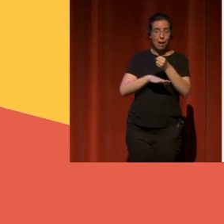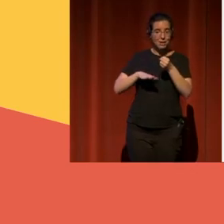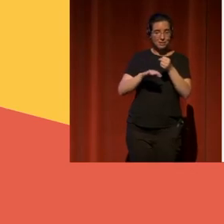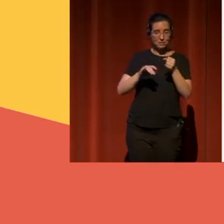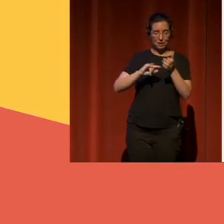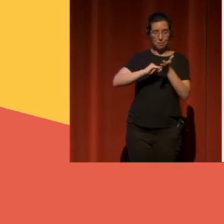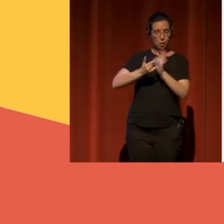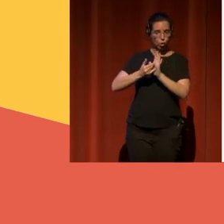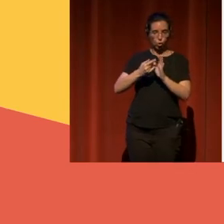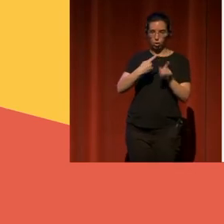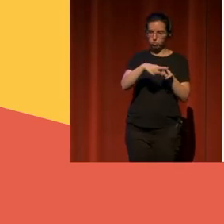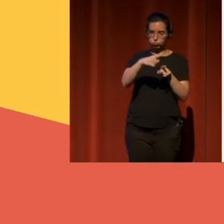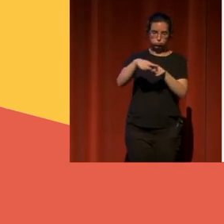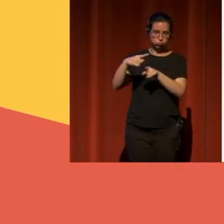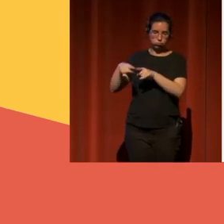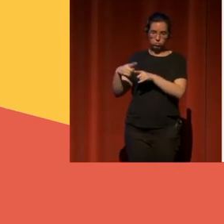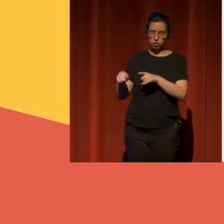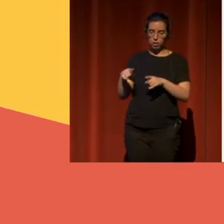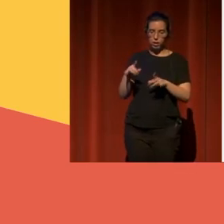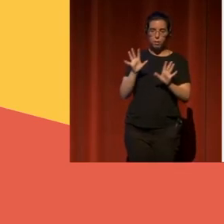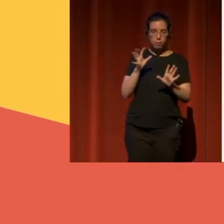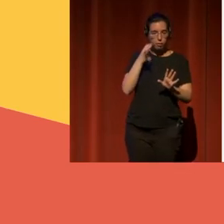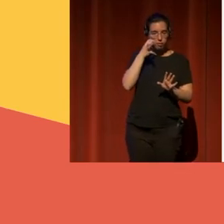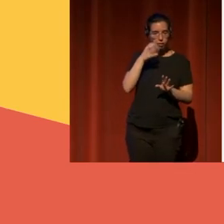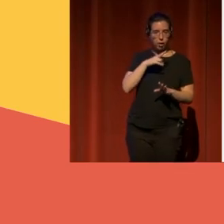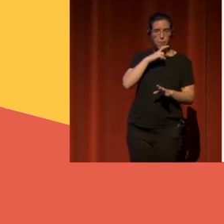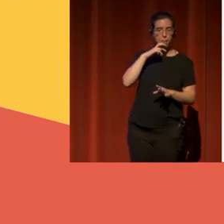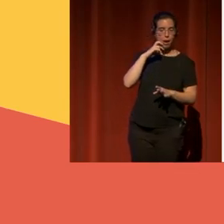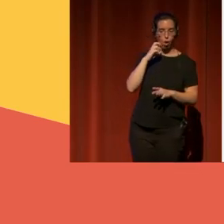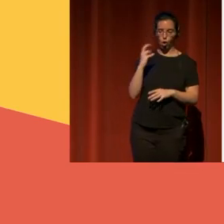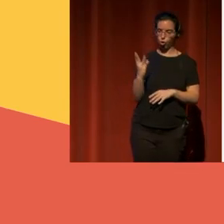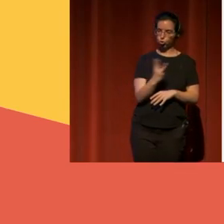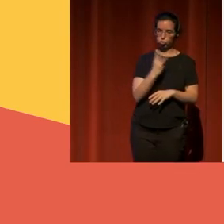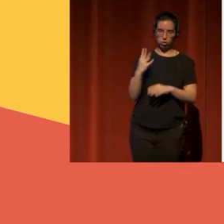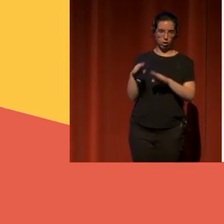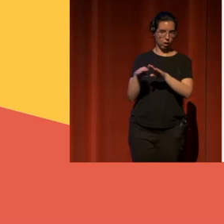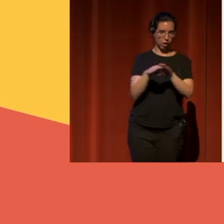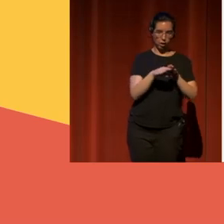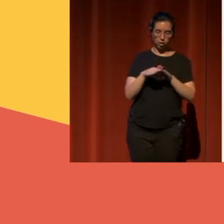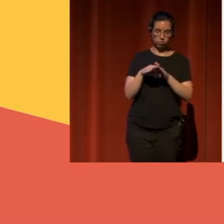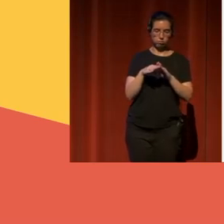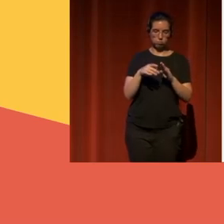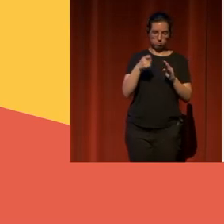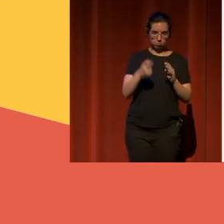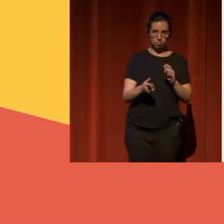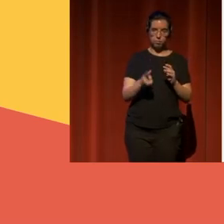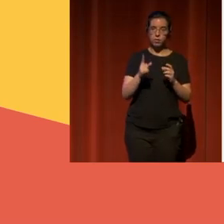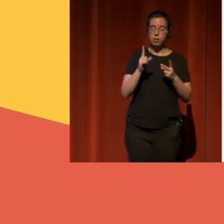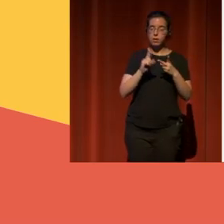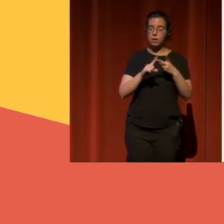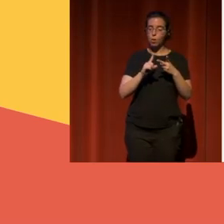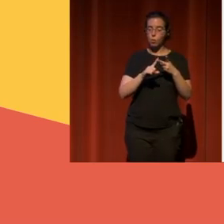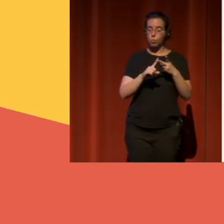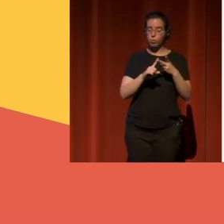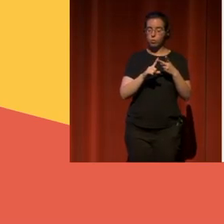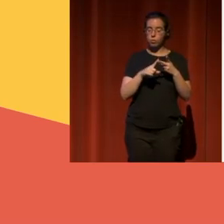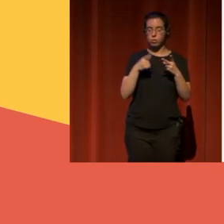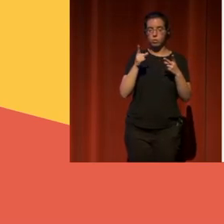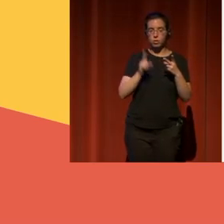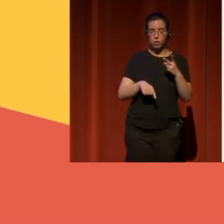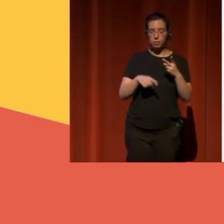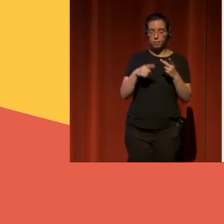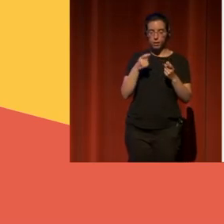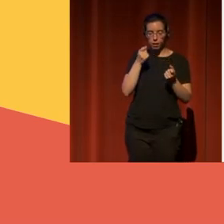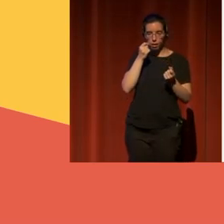diferentes entre sí, sin que esto les reste valor, eficacia, valor o vigencia. En segundo lugar, se han identificado varios